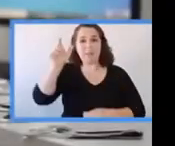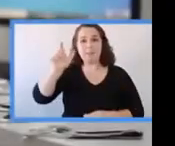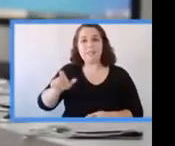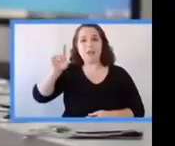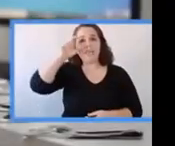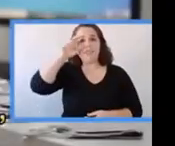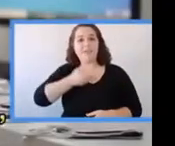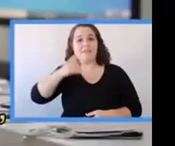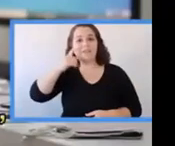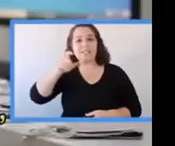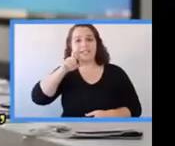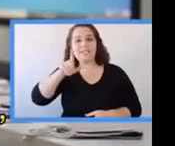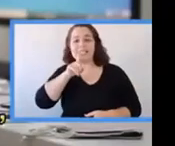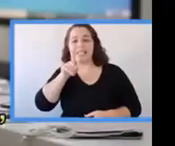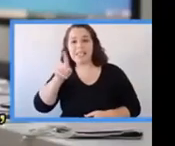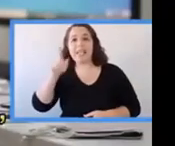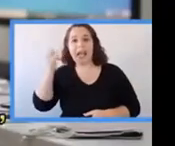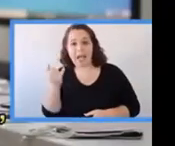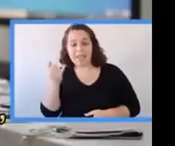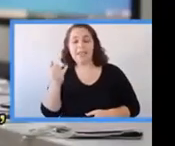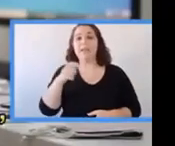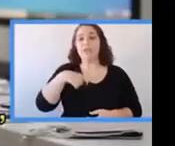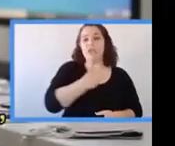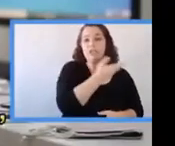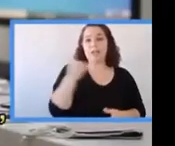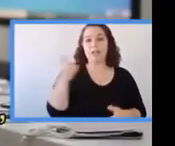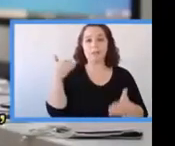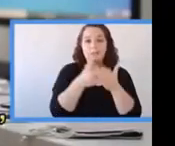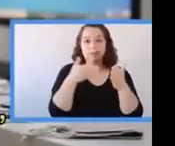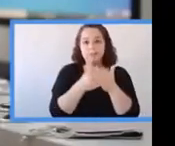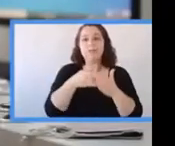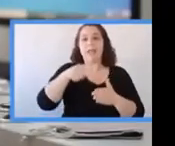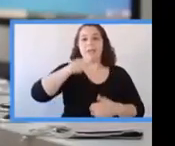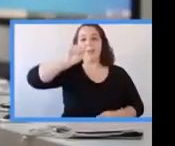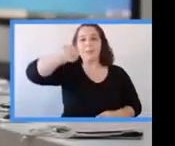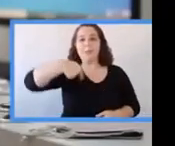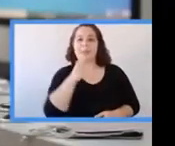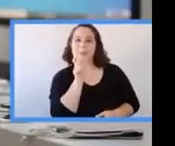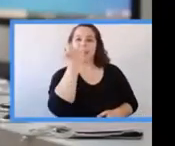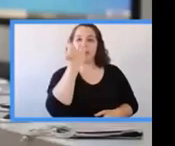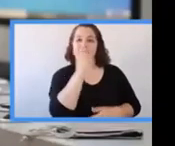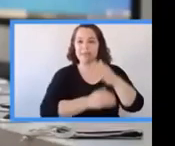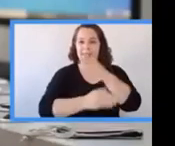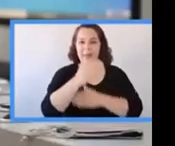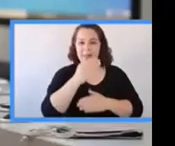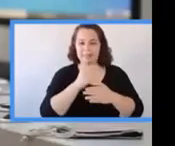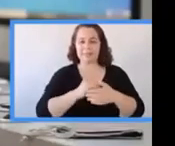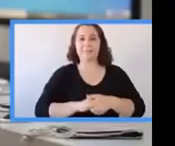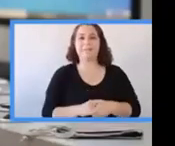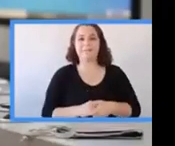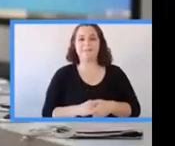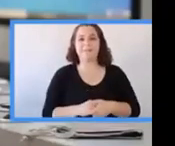cuando una persona con un déficit se encuentra con barreras que le pone la sociedad. Ahí surge lo que